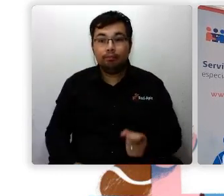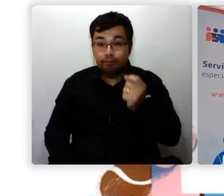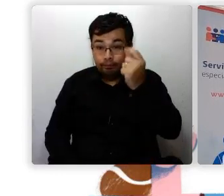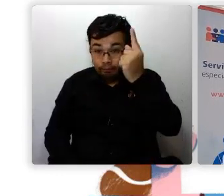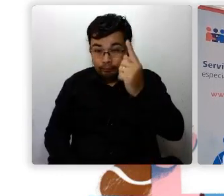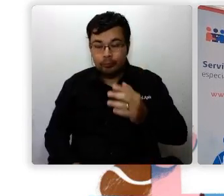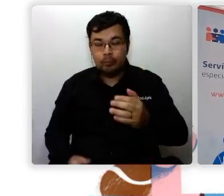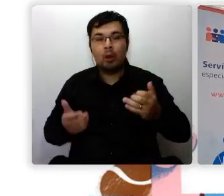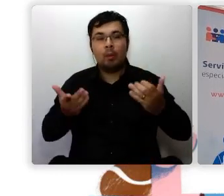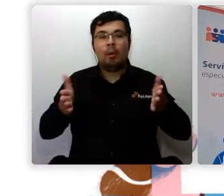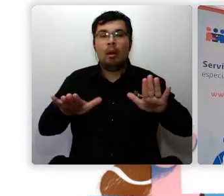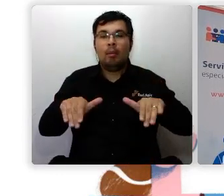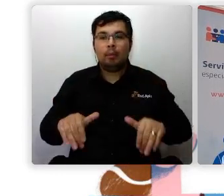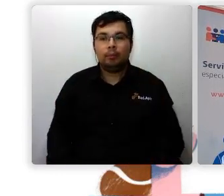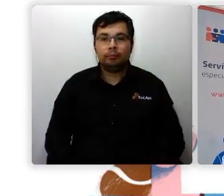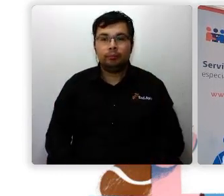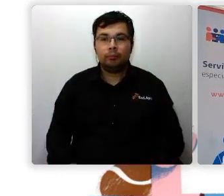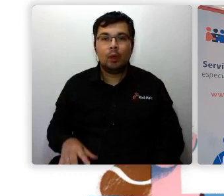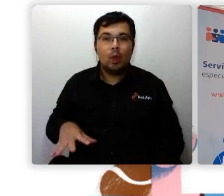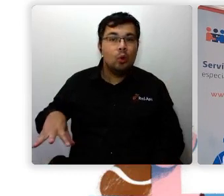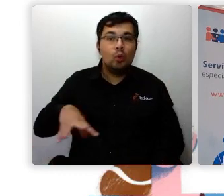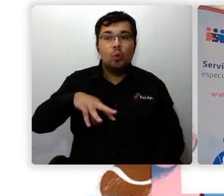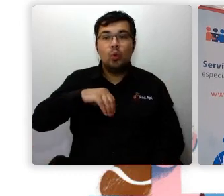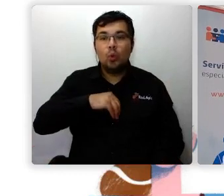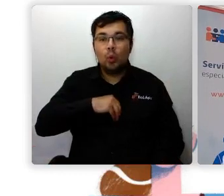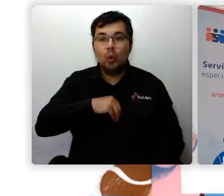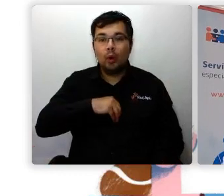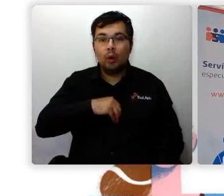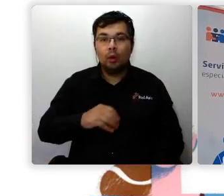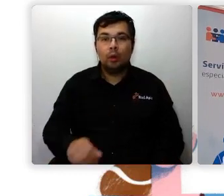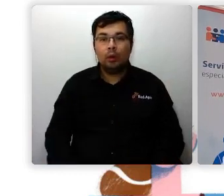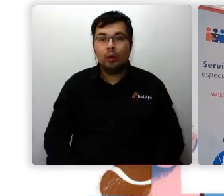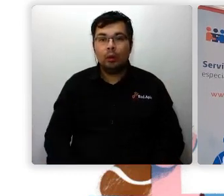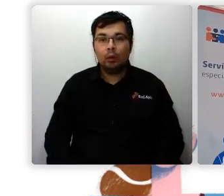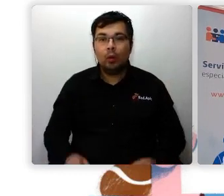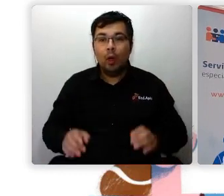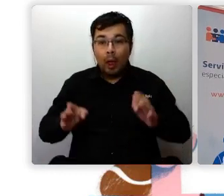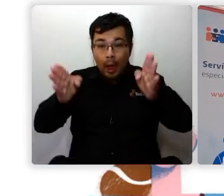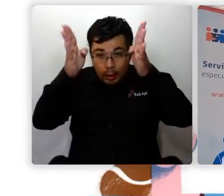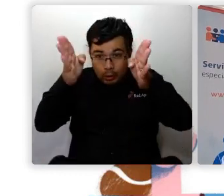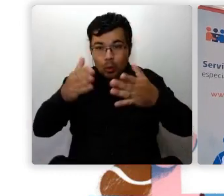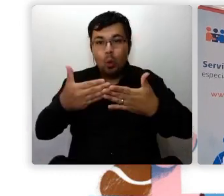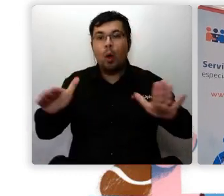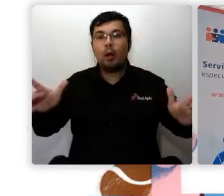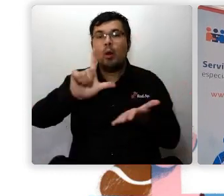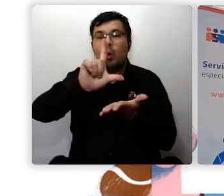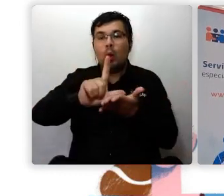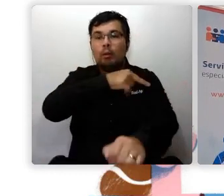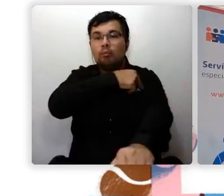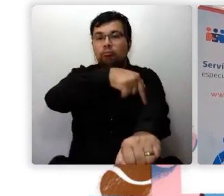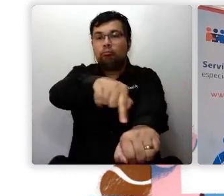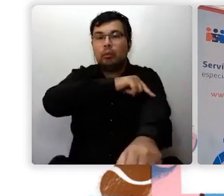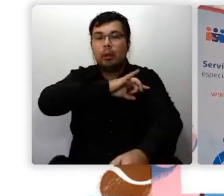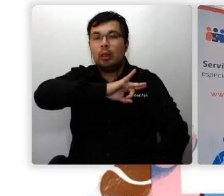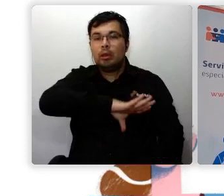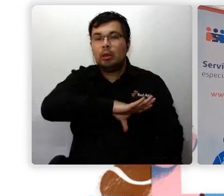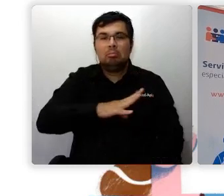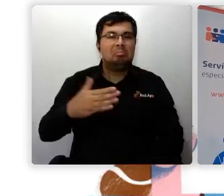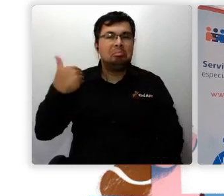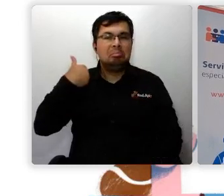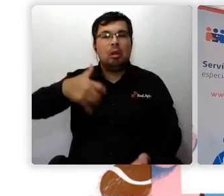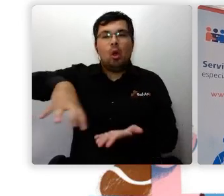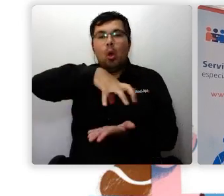Por lo mismo, nuestra cobertura es nacional. Podemos atender personas de cualquier parte de Chile. Aquí no importa la comuna, no importa la región. Todo